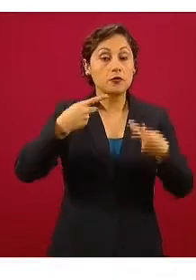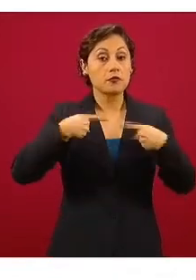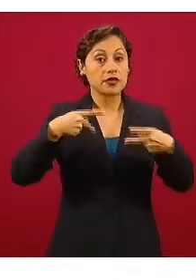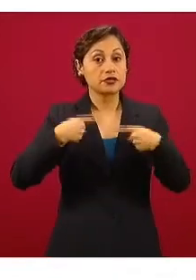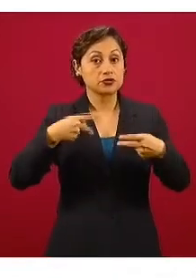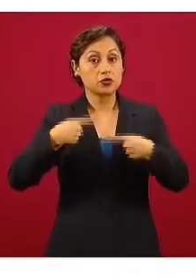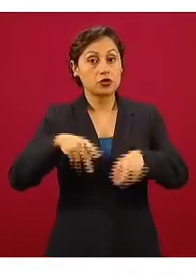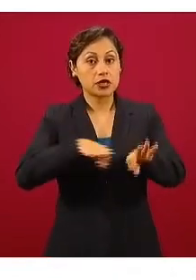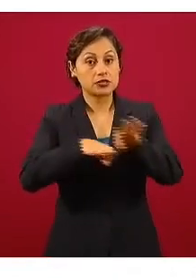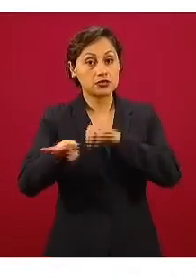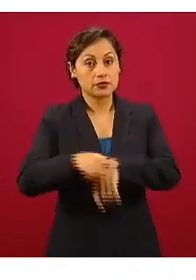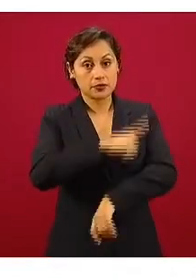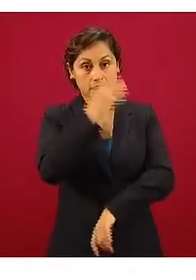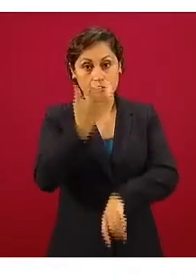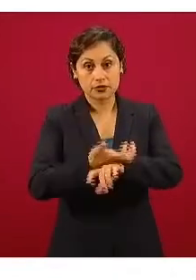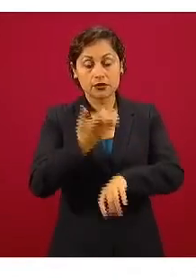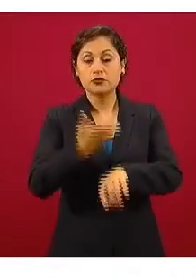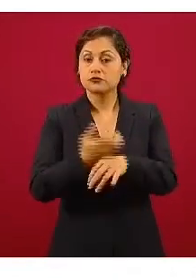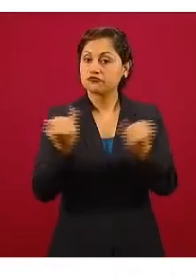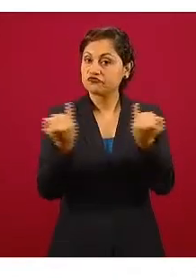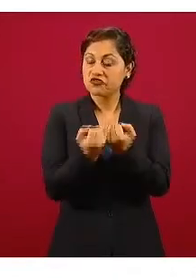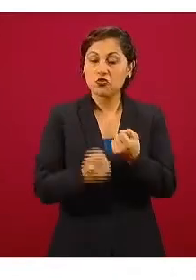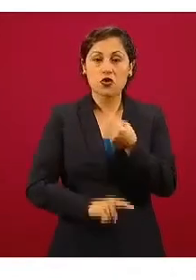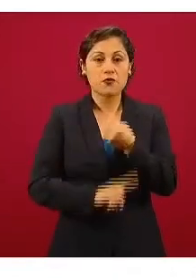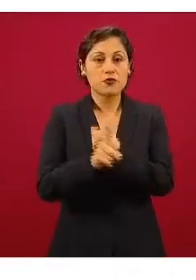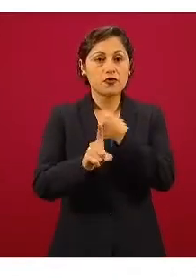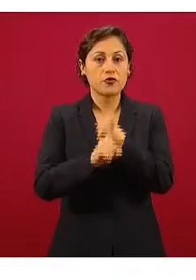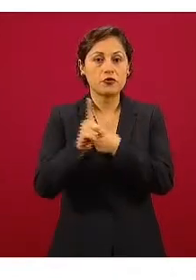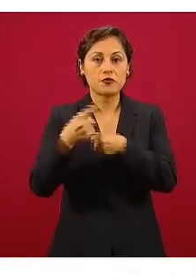que nosotros, batallan con la pandemia, pero siguen